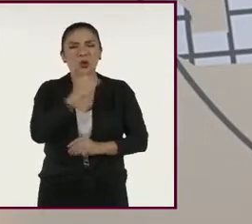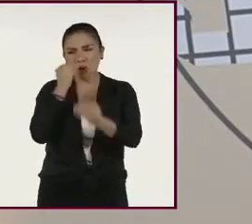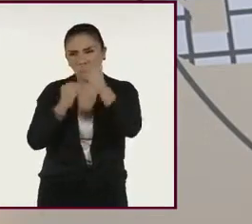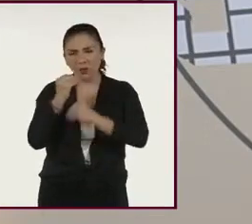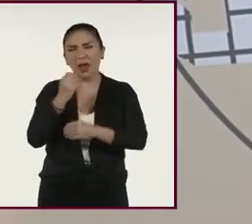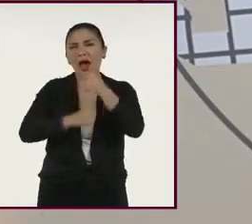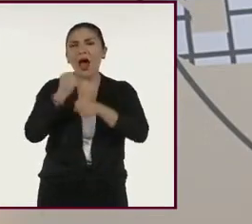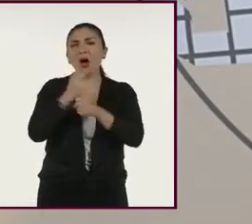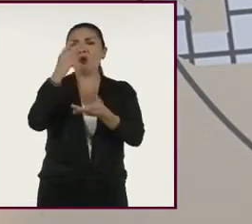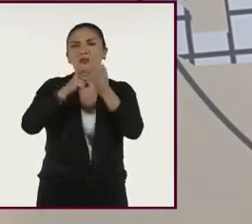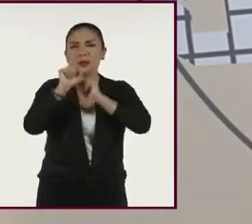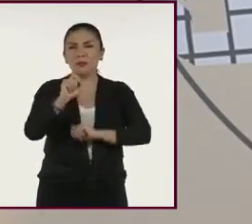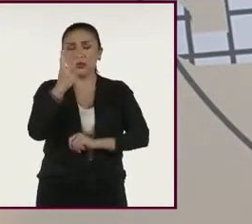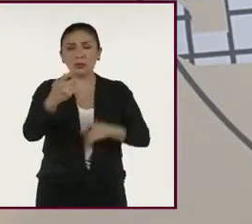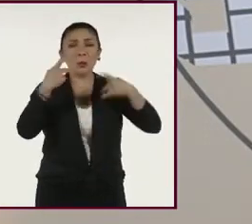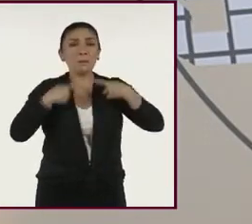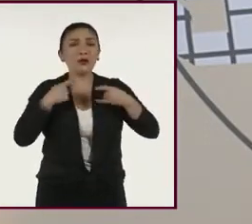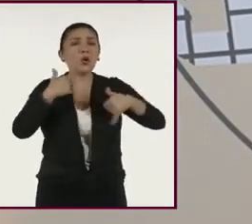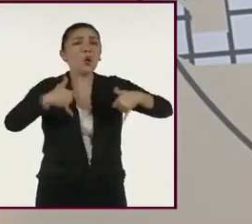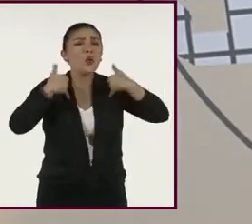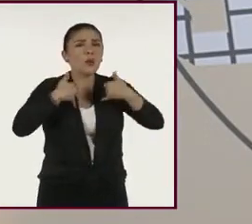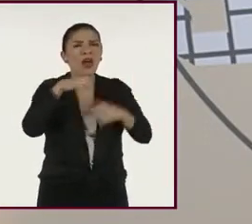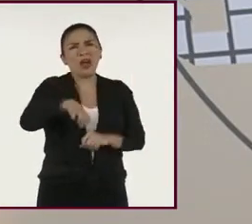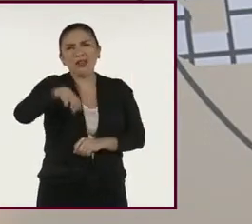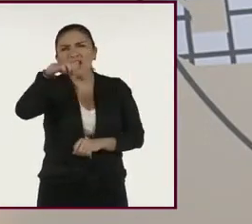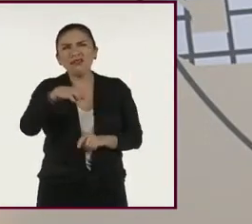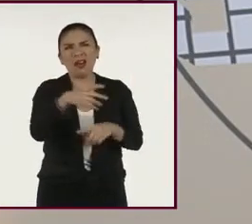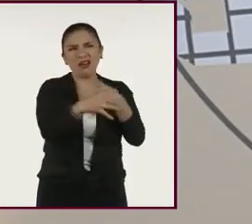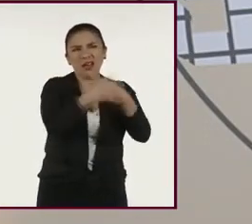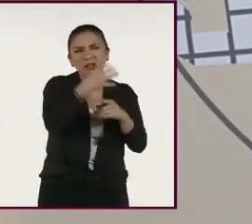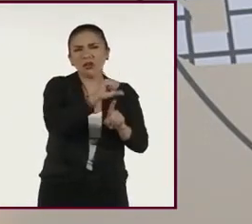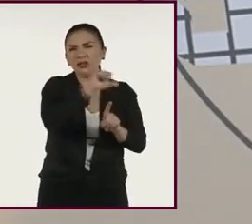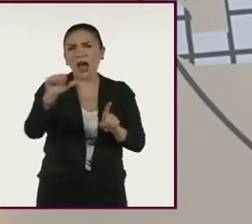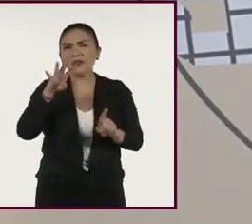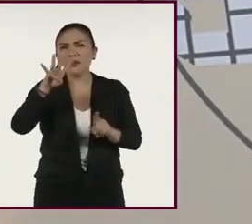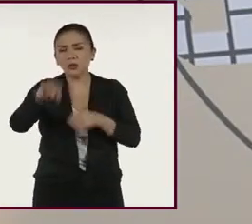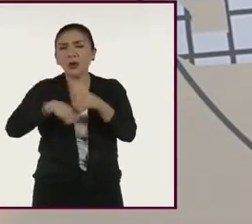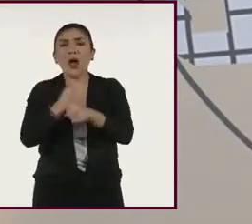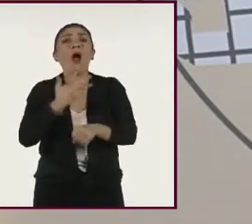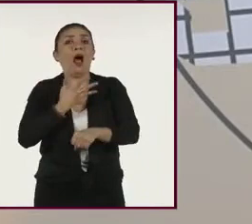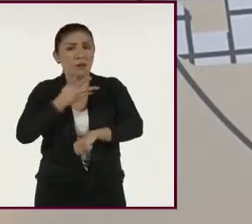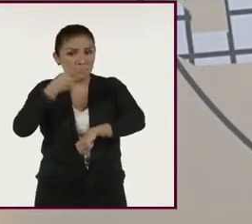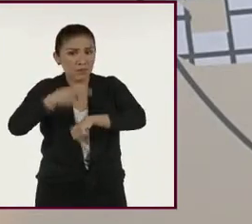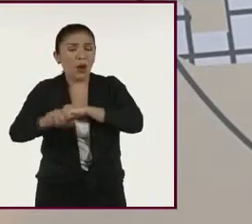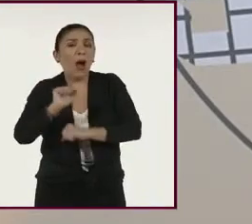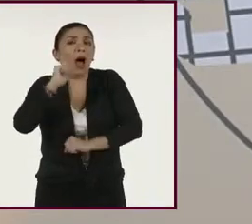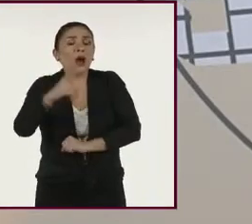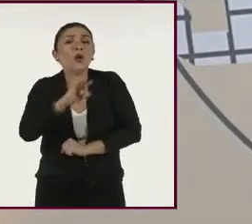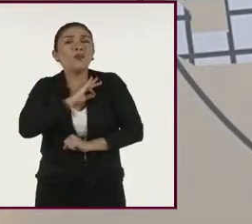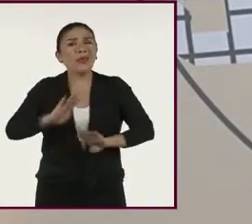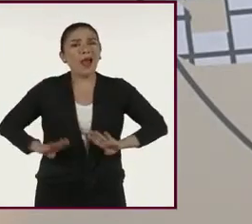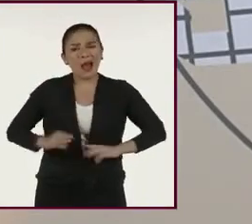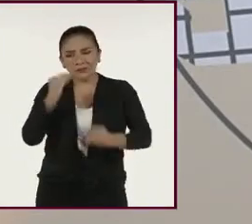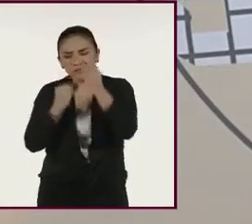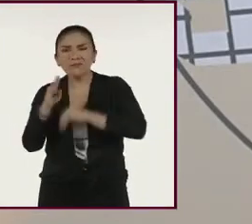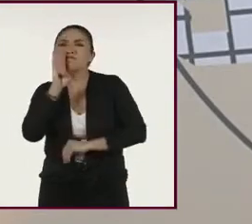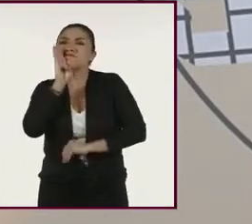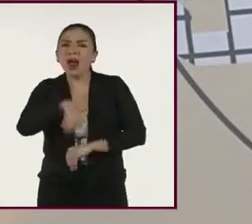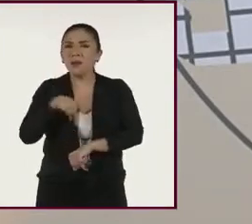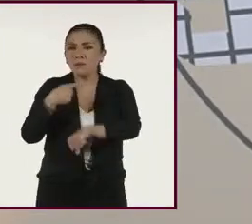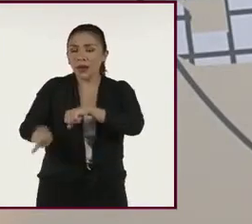2022, las y los adolescentes de entre 14 y 19 años de edad tienen riesgos de algún trastorno de la conducta